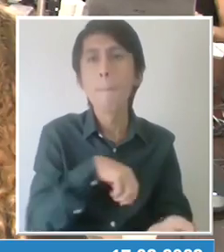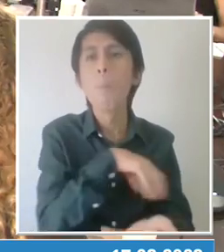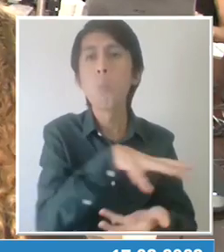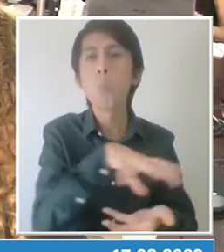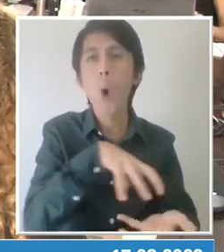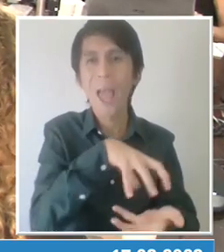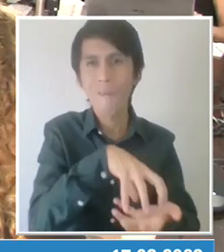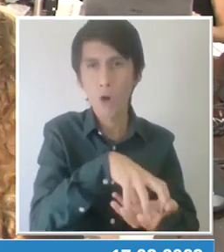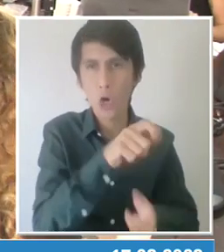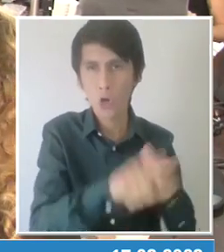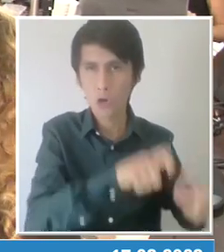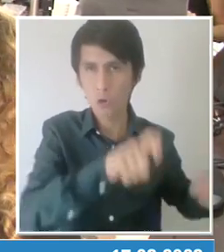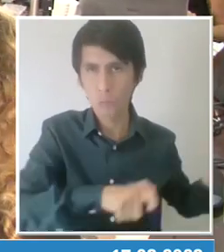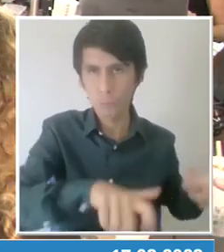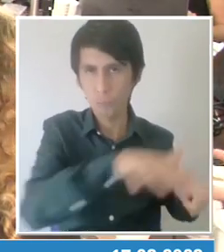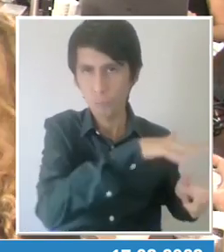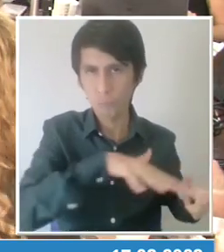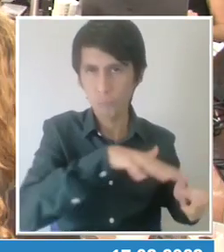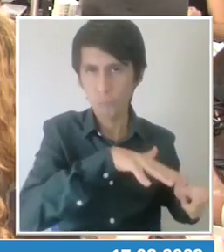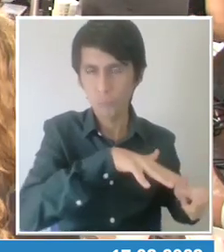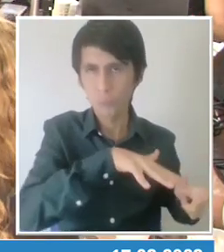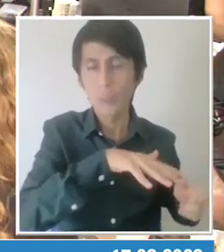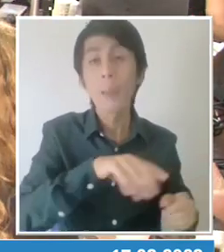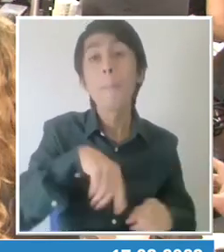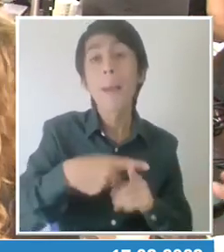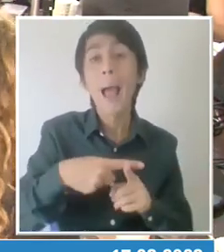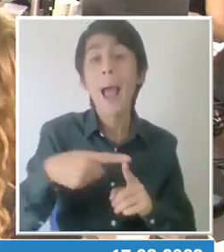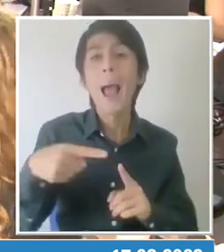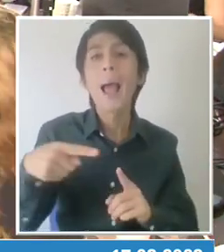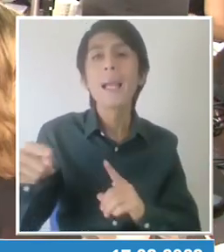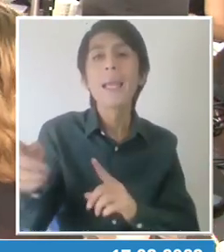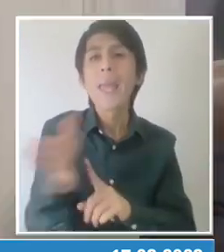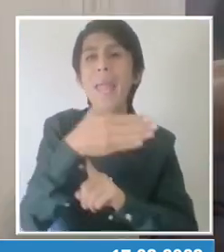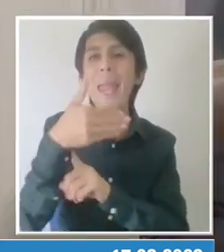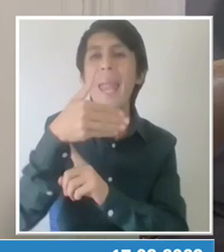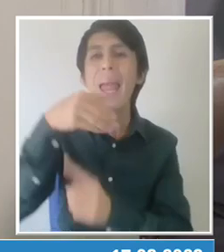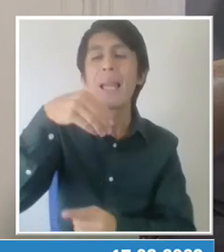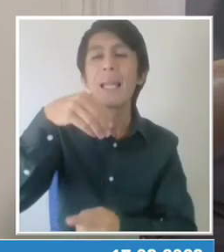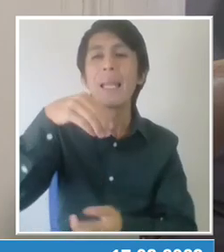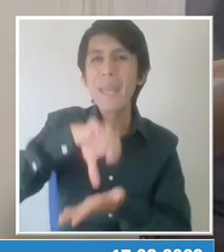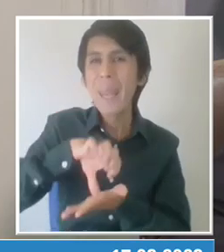y la nación única, que es la expresión política del Estado,